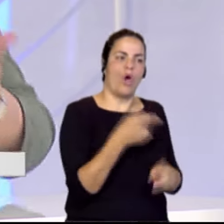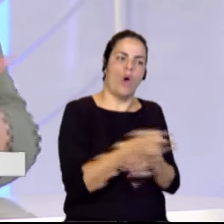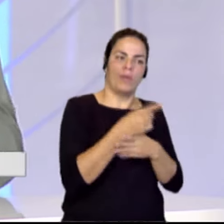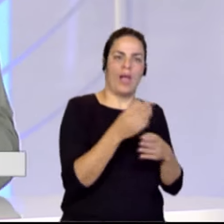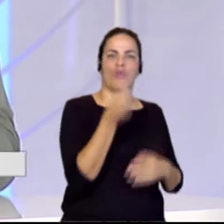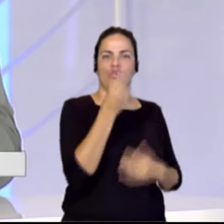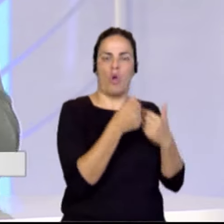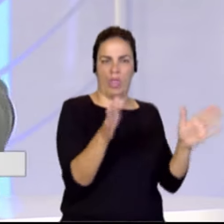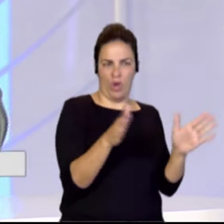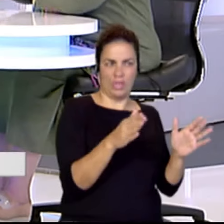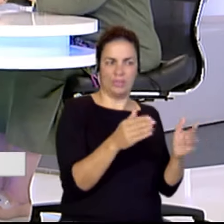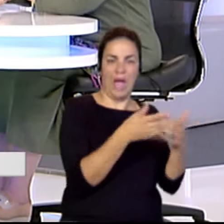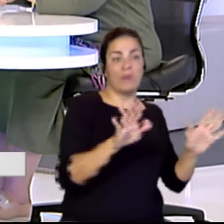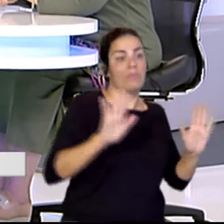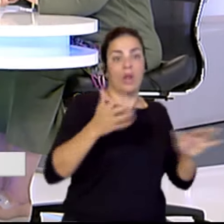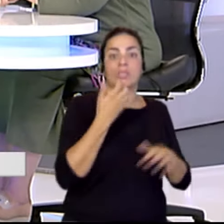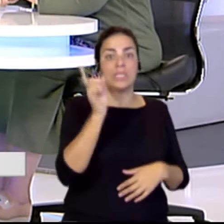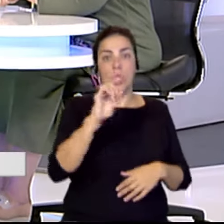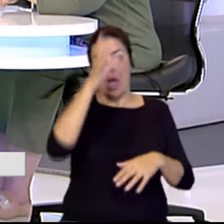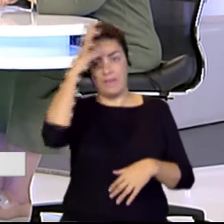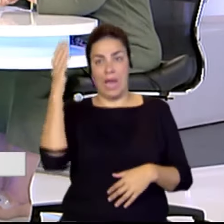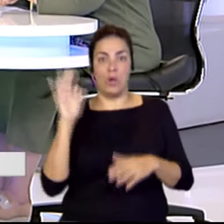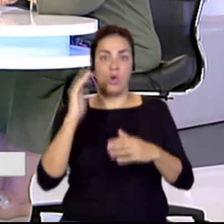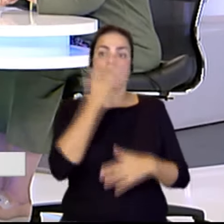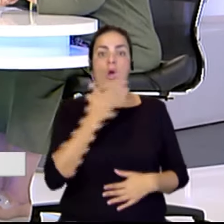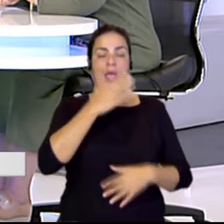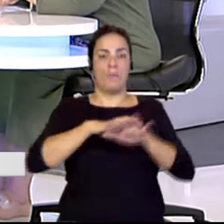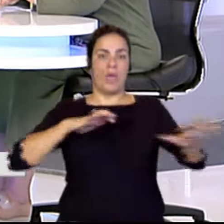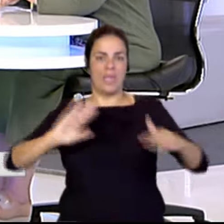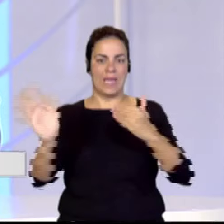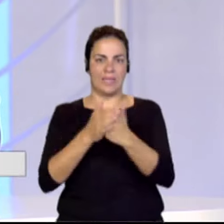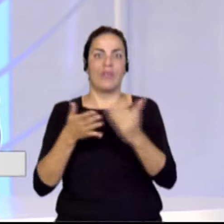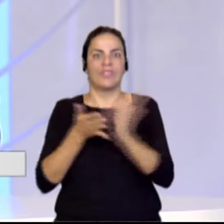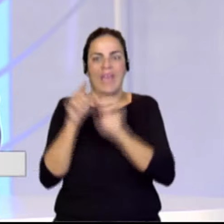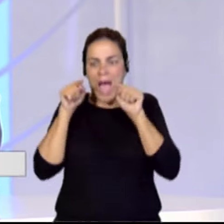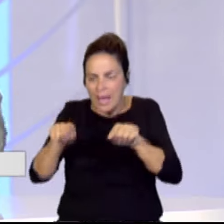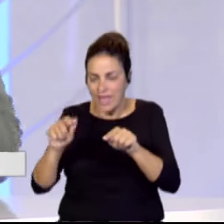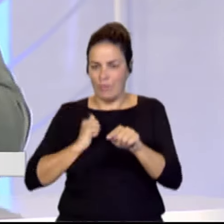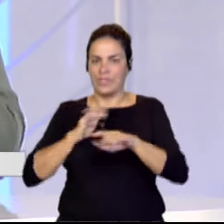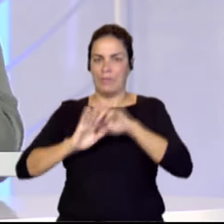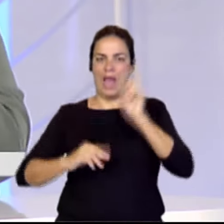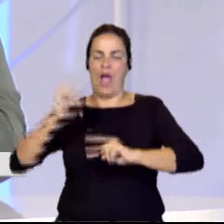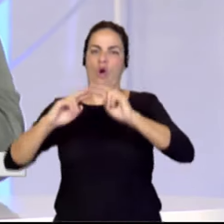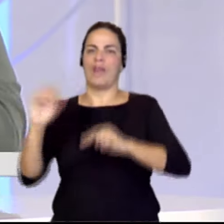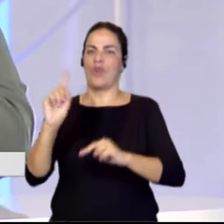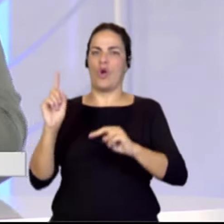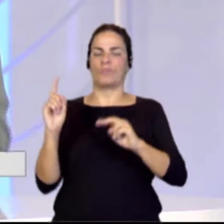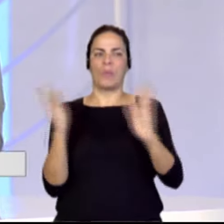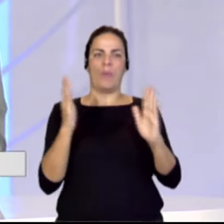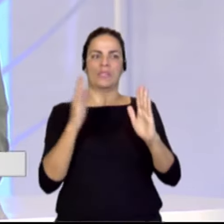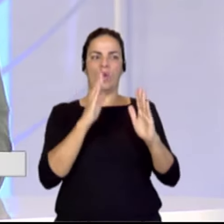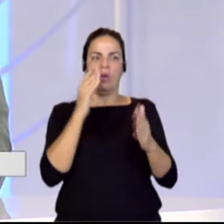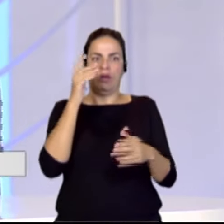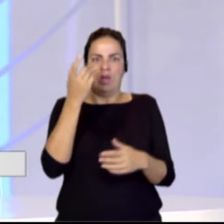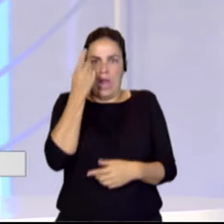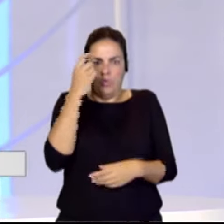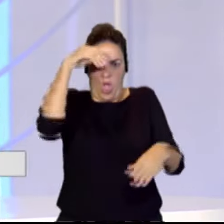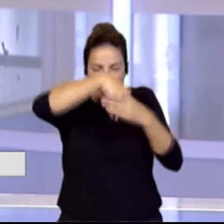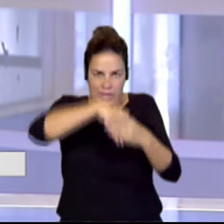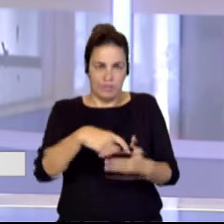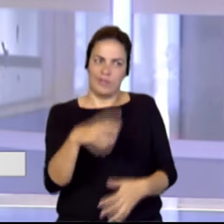mayormente están cerrados y es cuando Hay que aprovechar también para hacer las obras no cuando están los niños dentro No te rías que sabes que es verdad sabes lo que